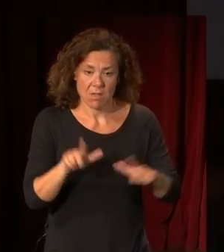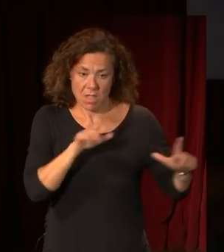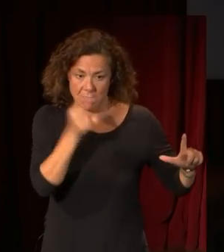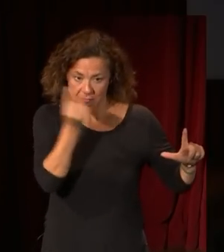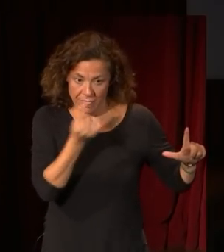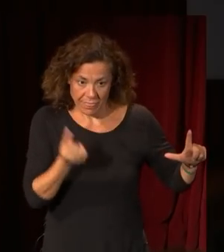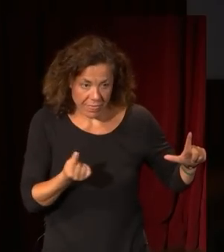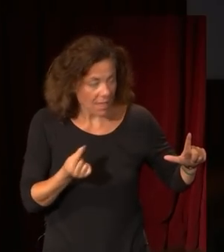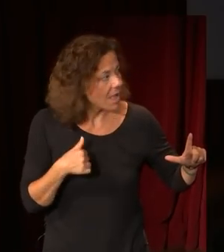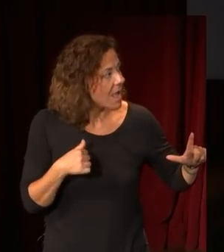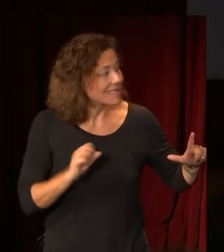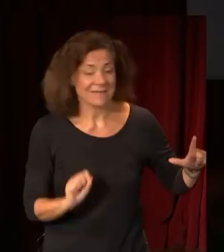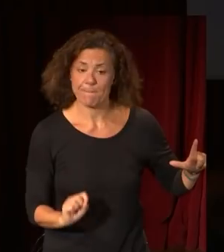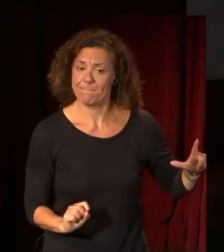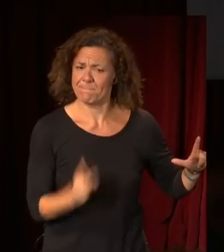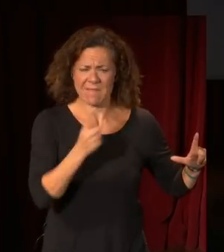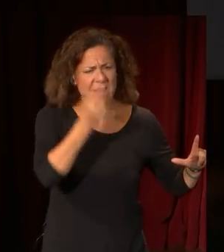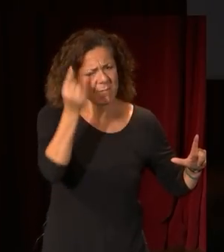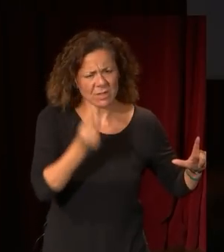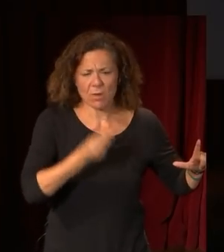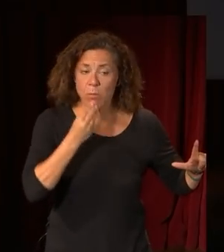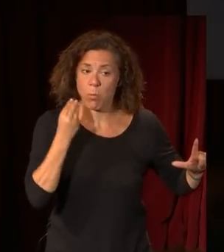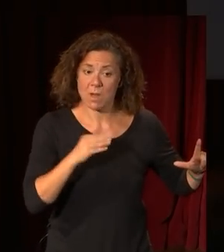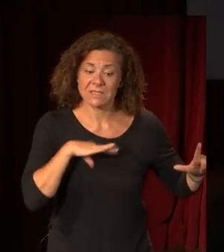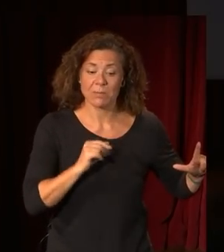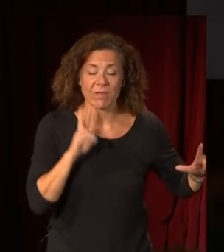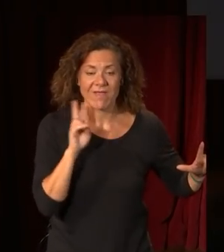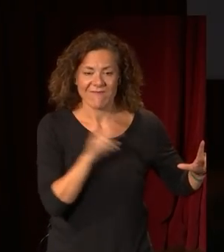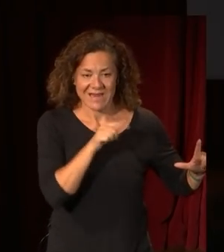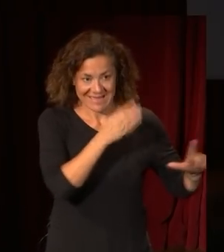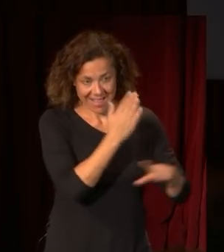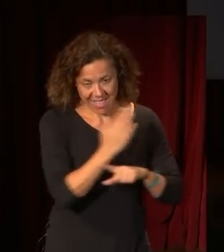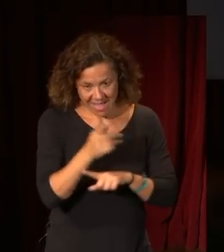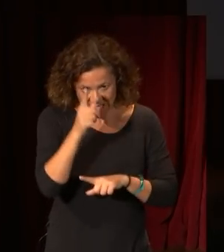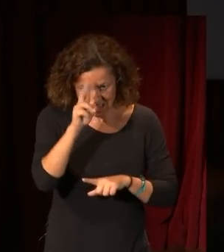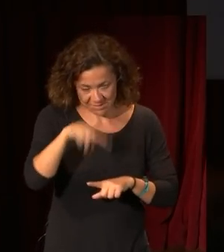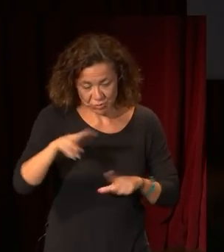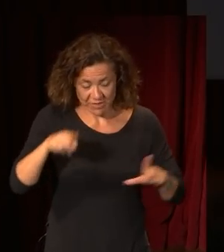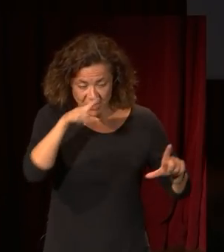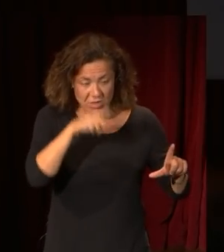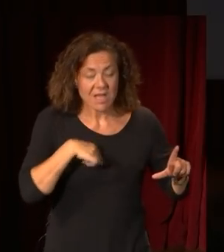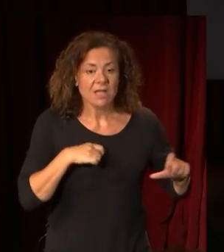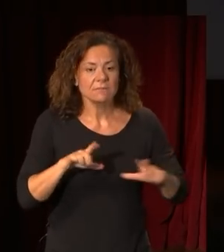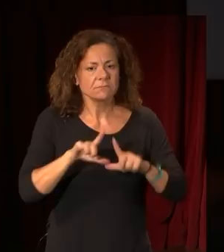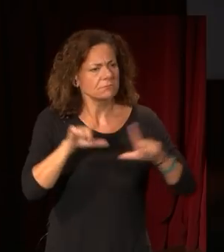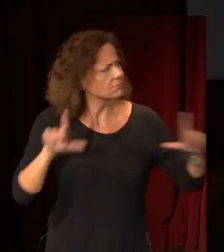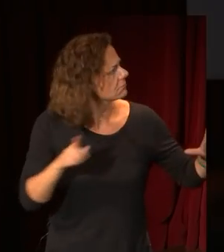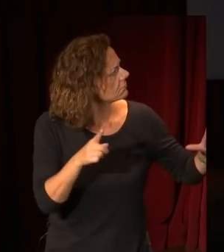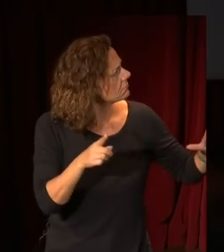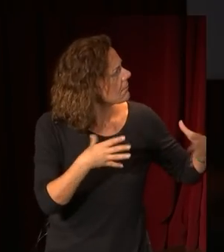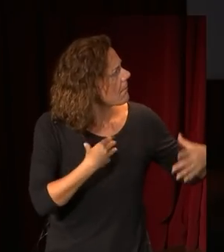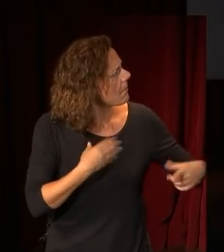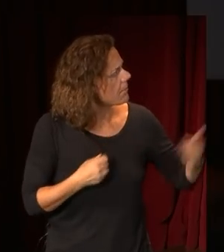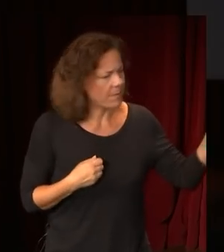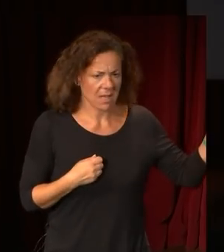composición que es la primera gran pintura que podemos ver en la exposición es el cartel y no el pergamino